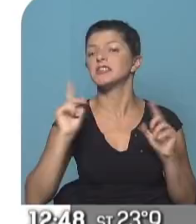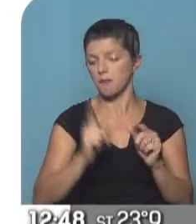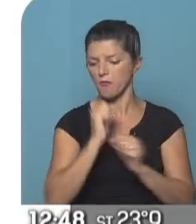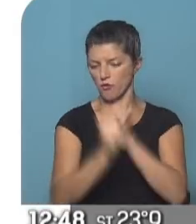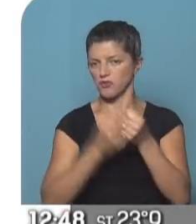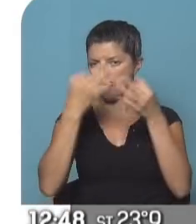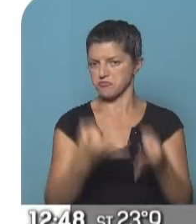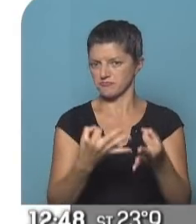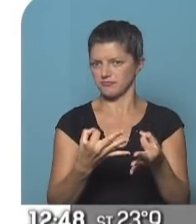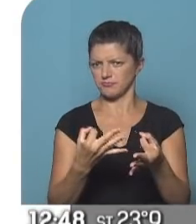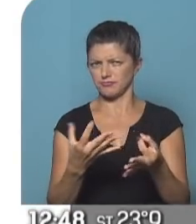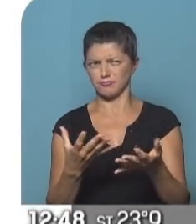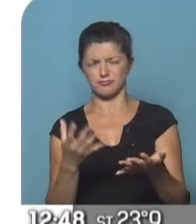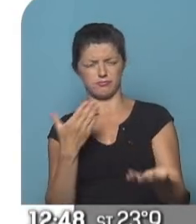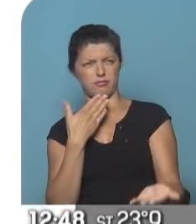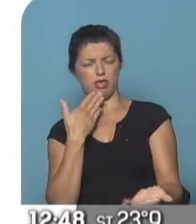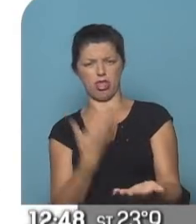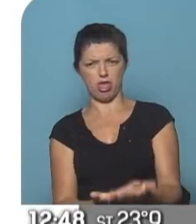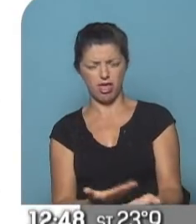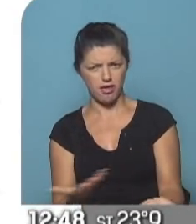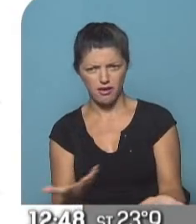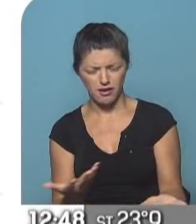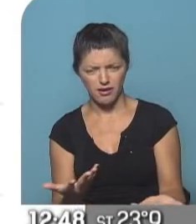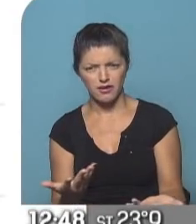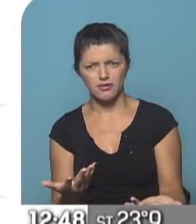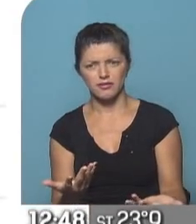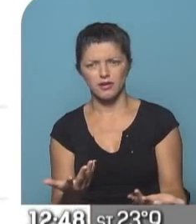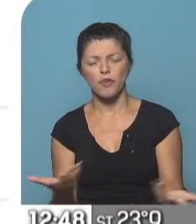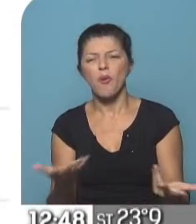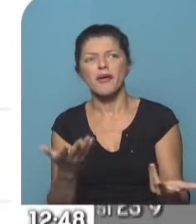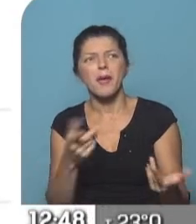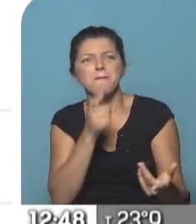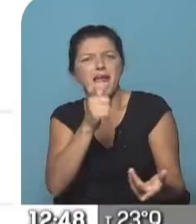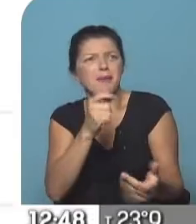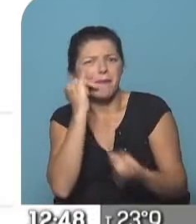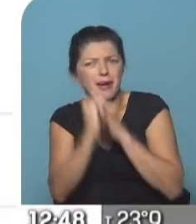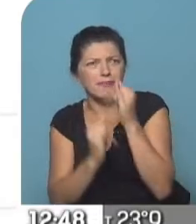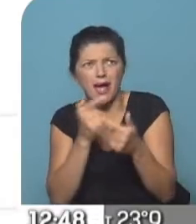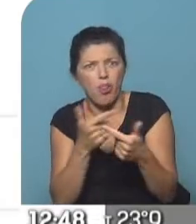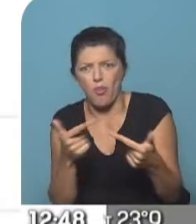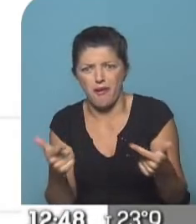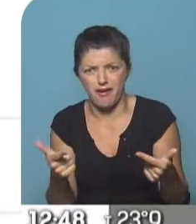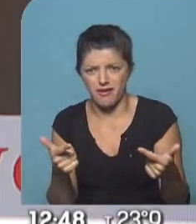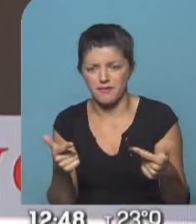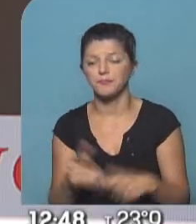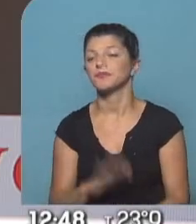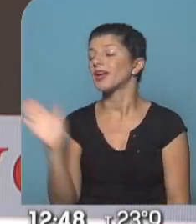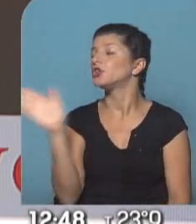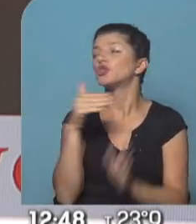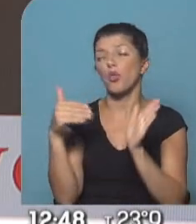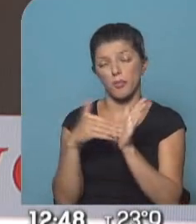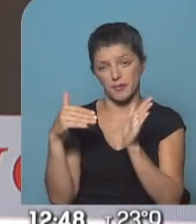Sí. Una cosa que, francamente, uno ya perdió como las palabras para calificar Y que en determinadas realidad todo esto cosas. depende de algo que se llama